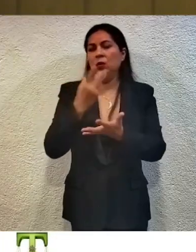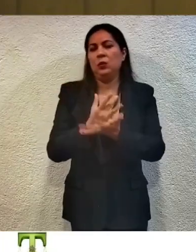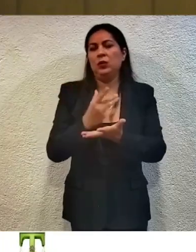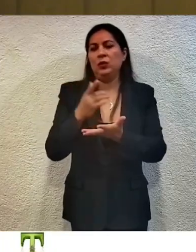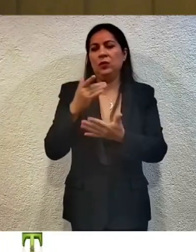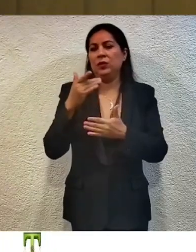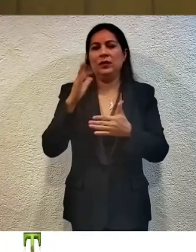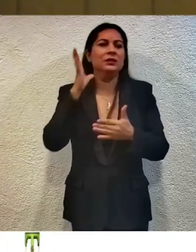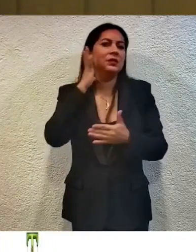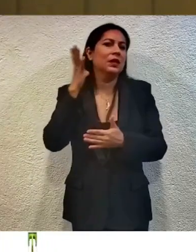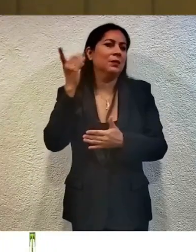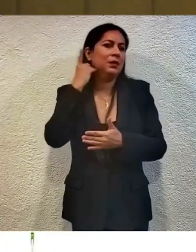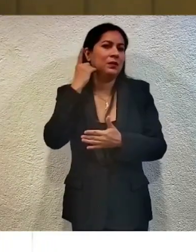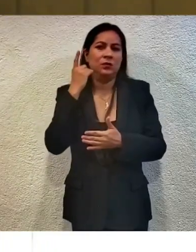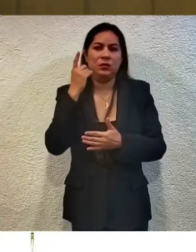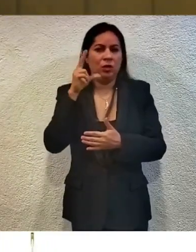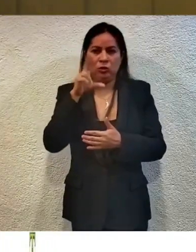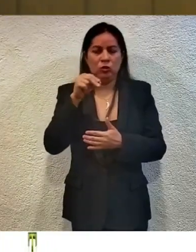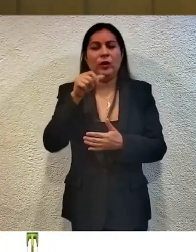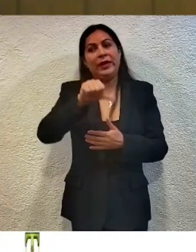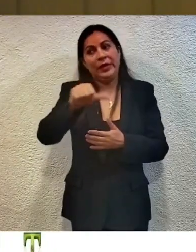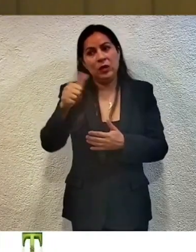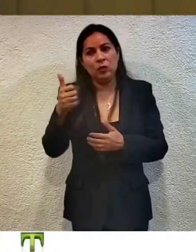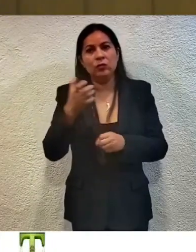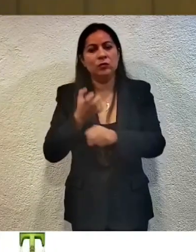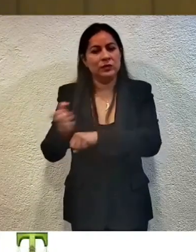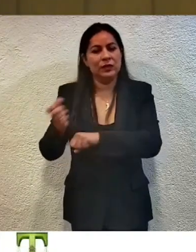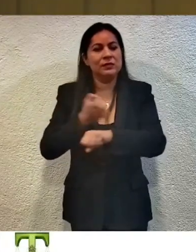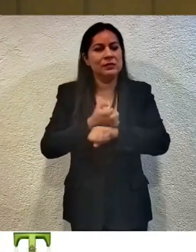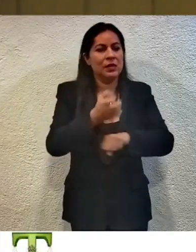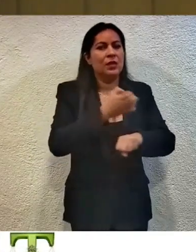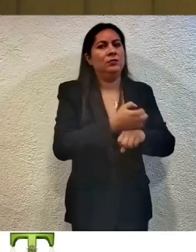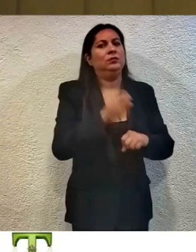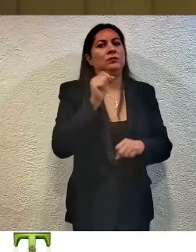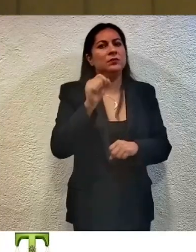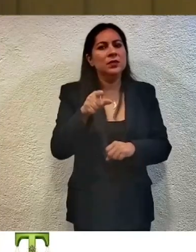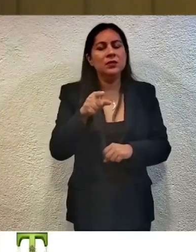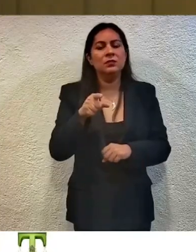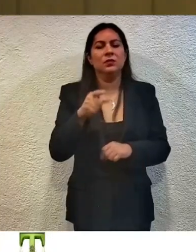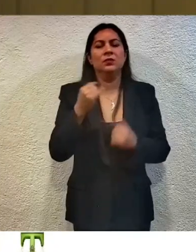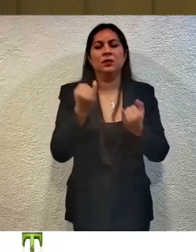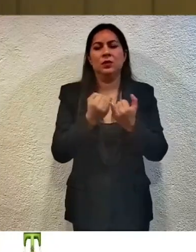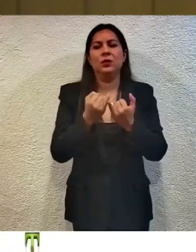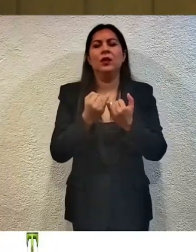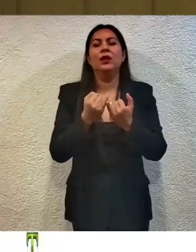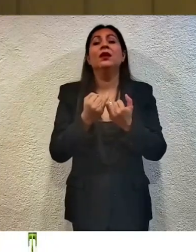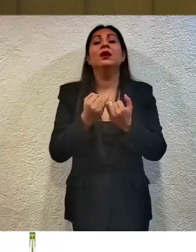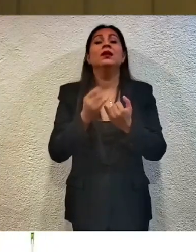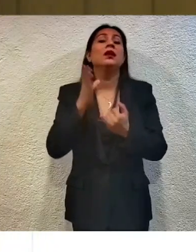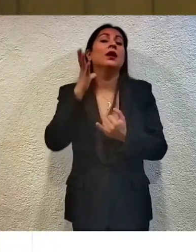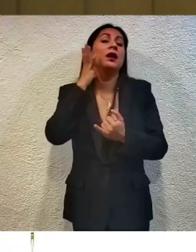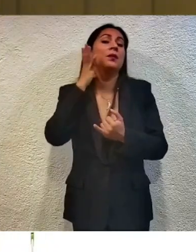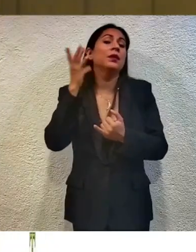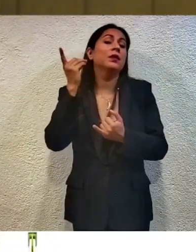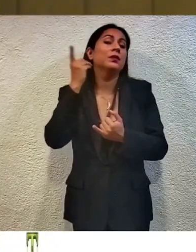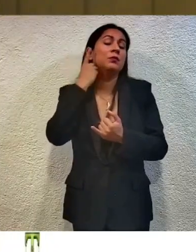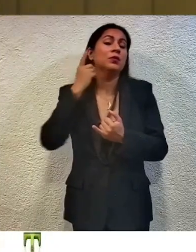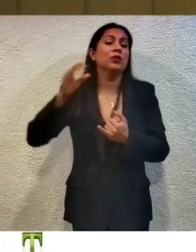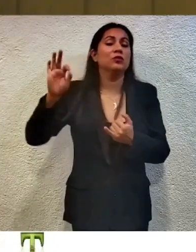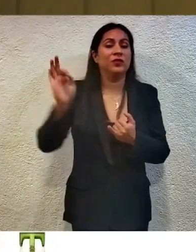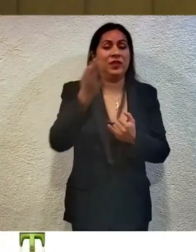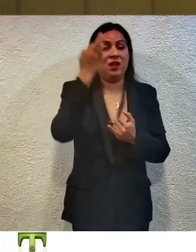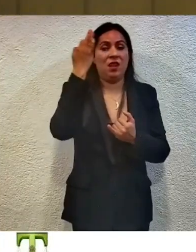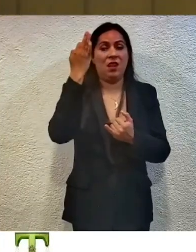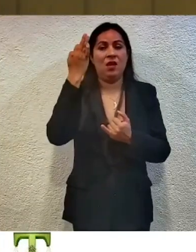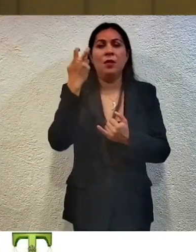este Congreso del Estado, sino en otras entidades federativas e incluso en el Congreso de la Unión.